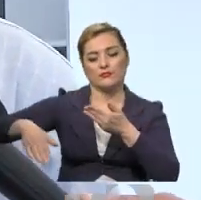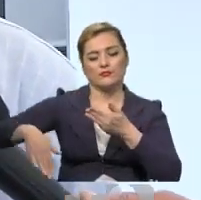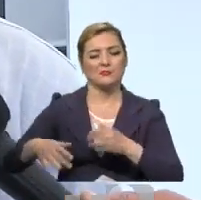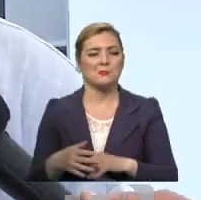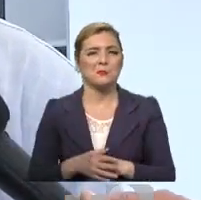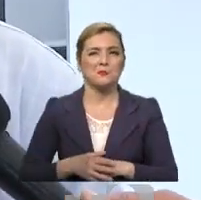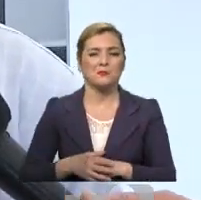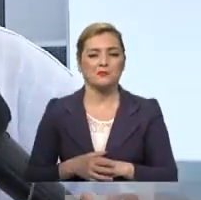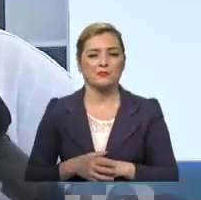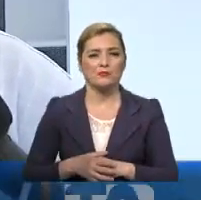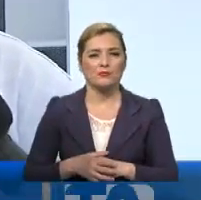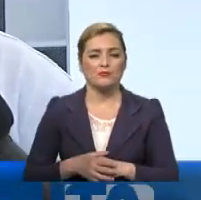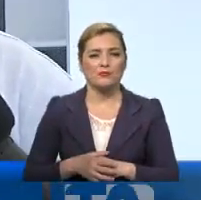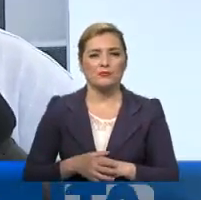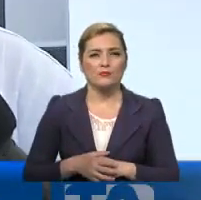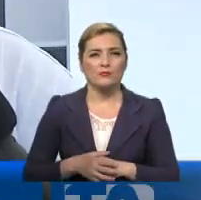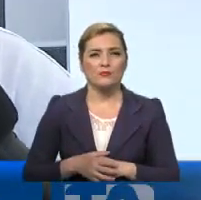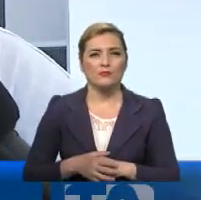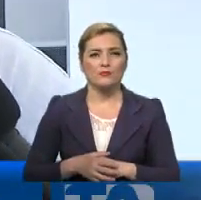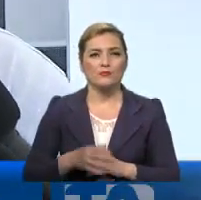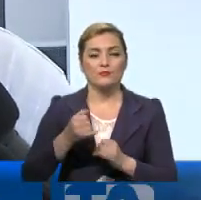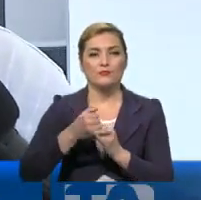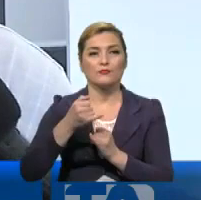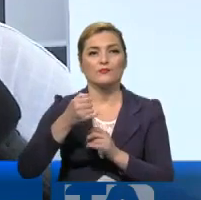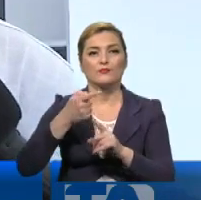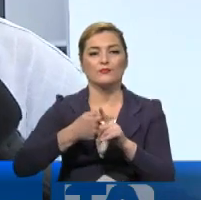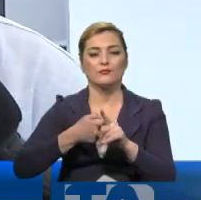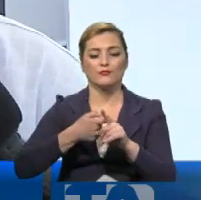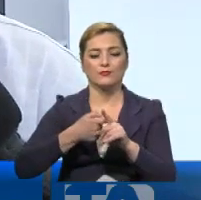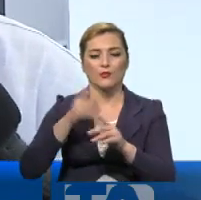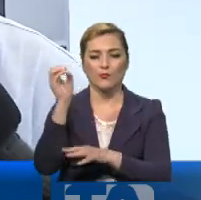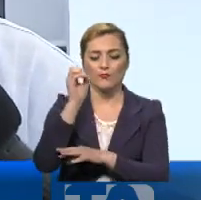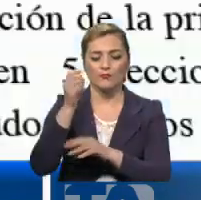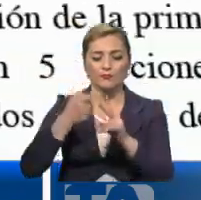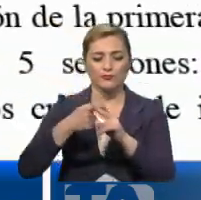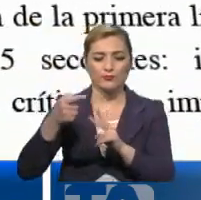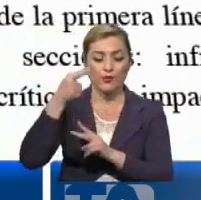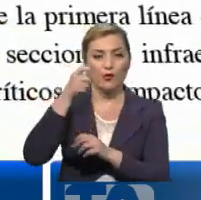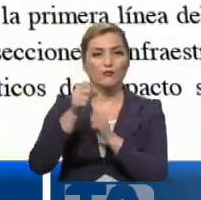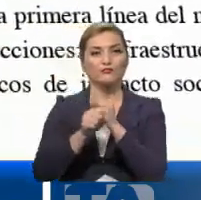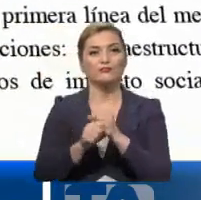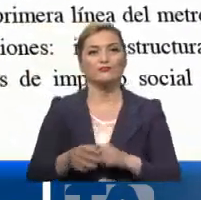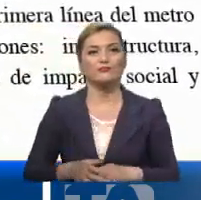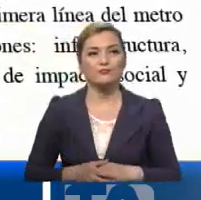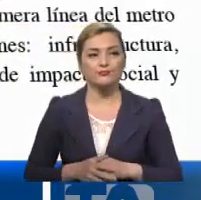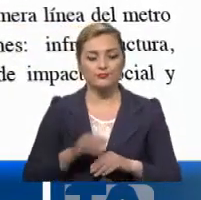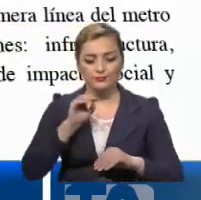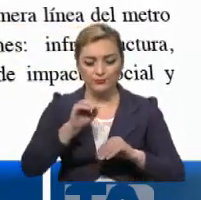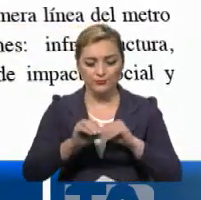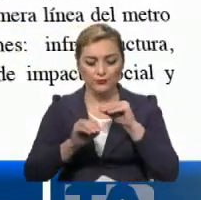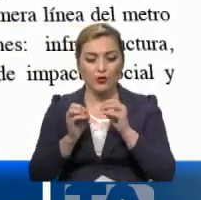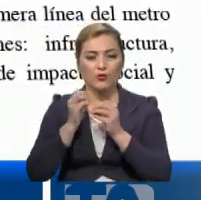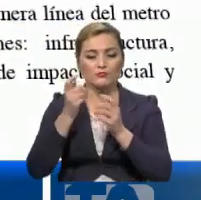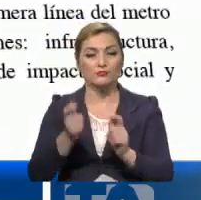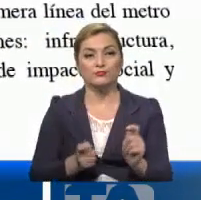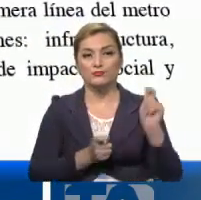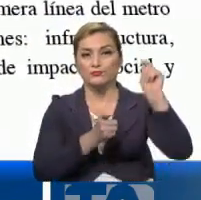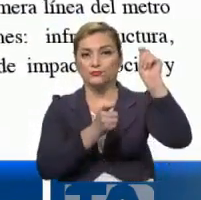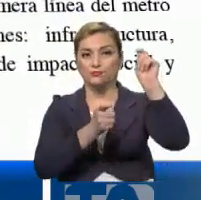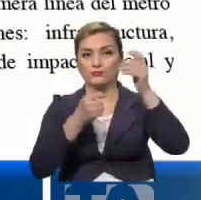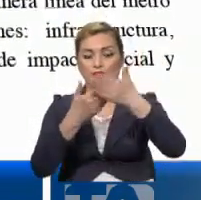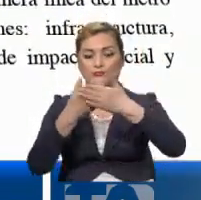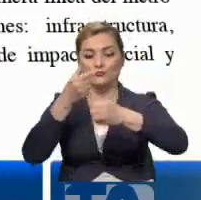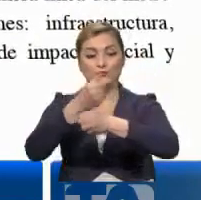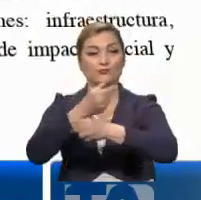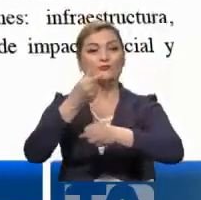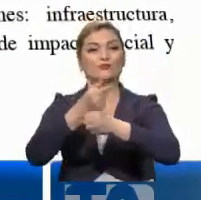que en el mejor de los casos estará a fines de este año o inicios del próximo año. Según este informe realizado y presentado por la nueva